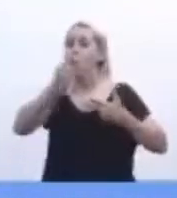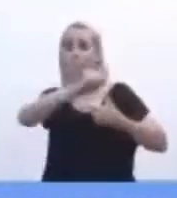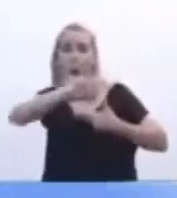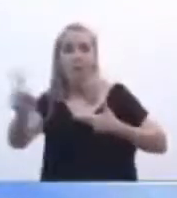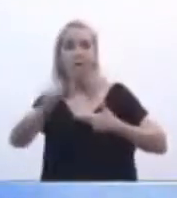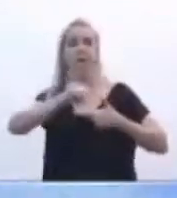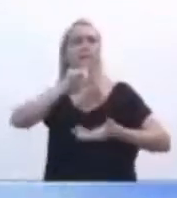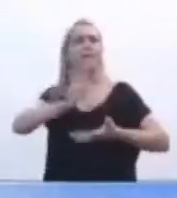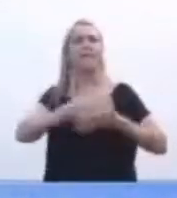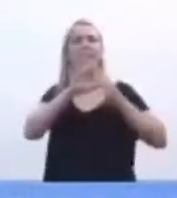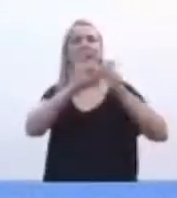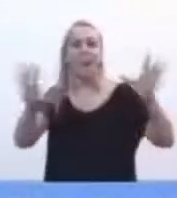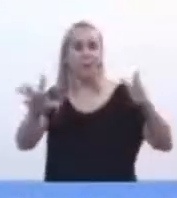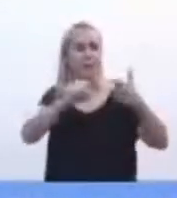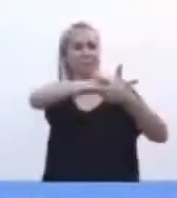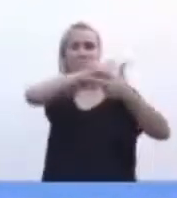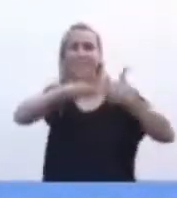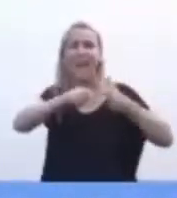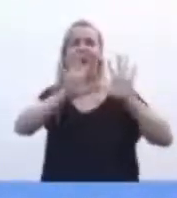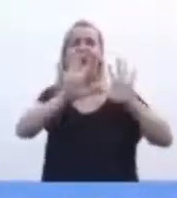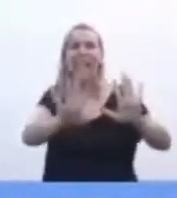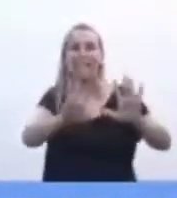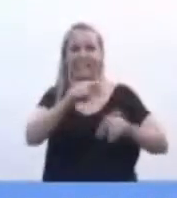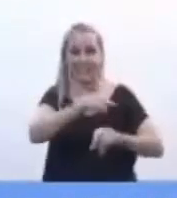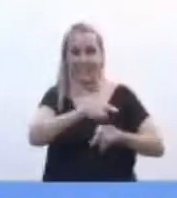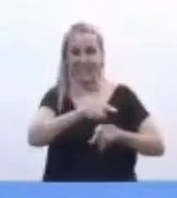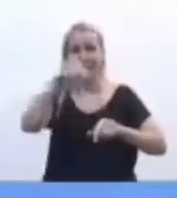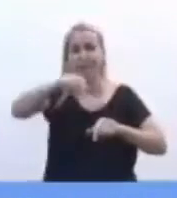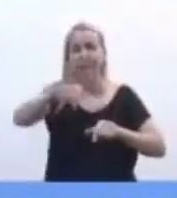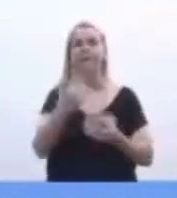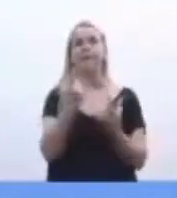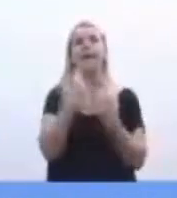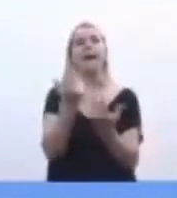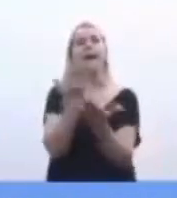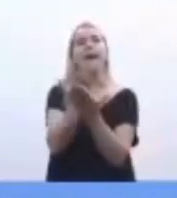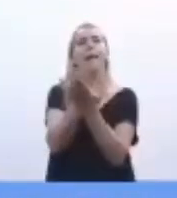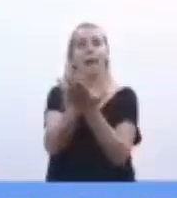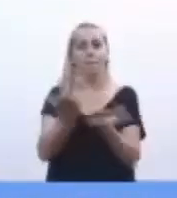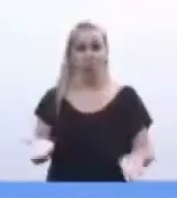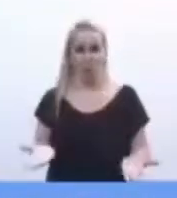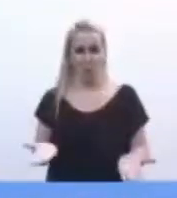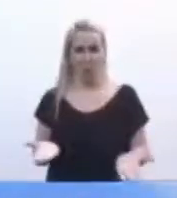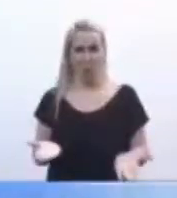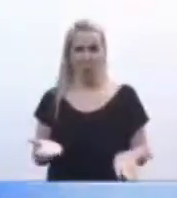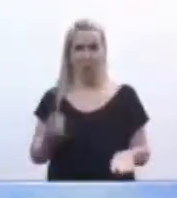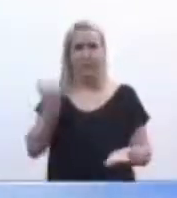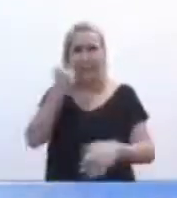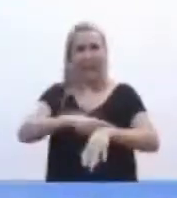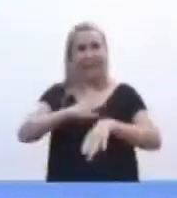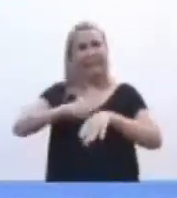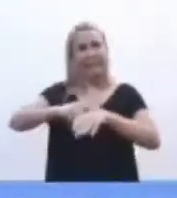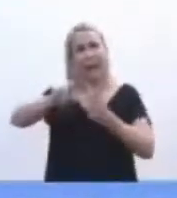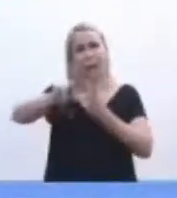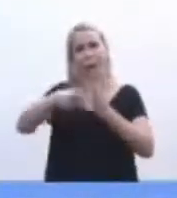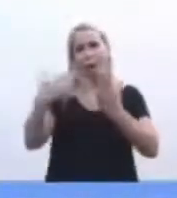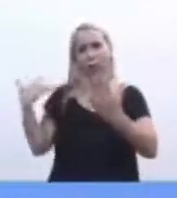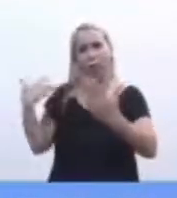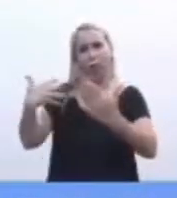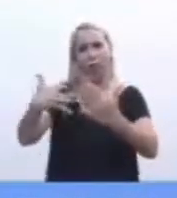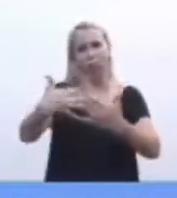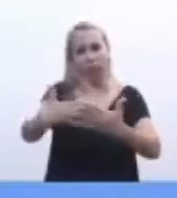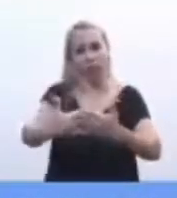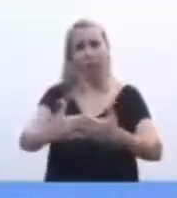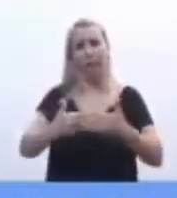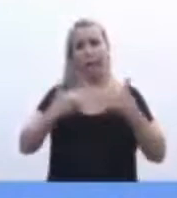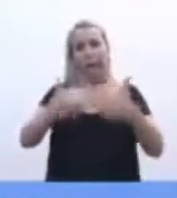libremente esas son las claves de este reclamo largamente discutido y